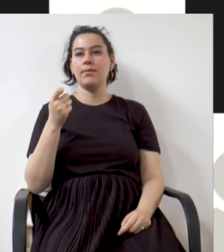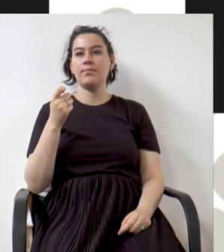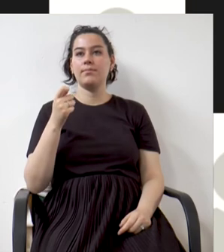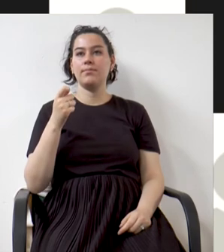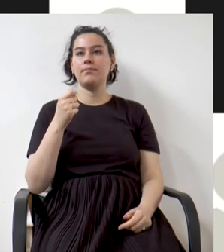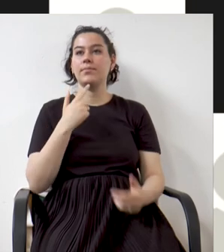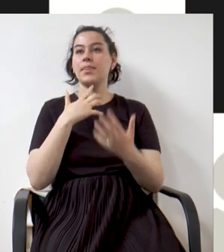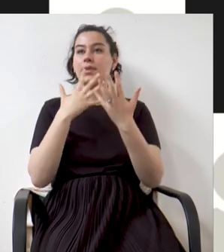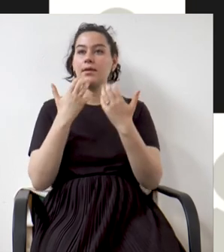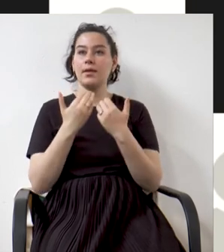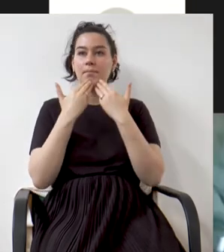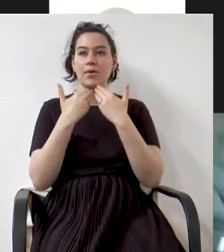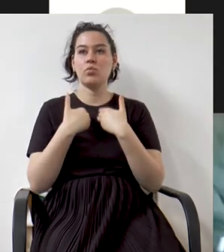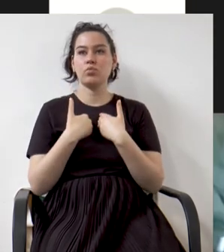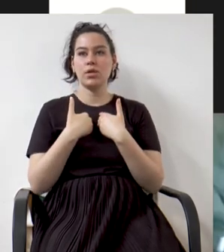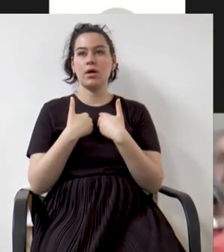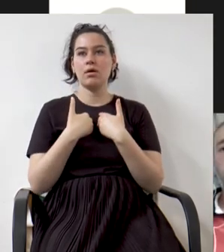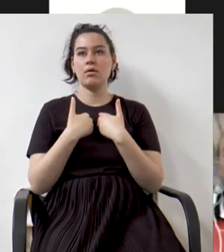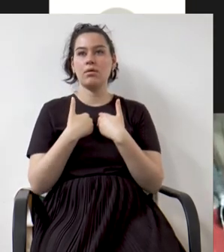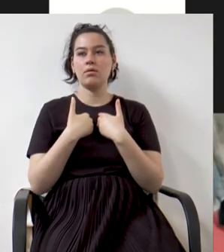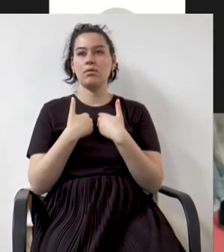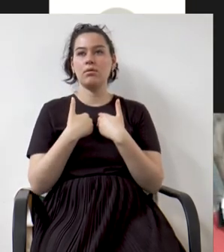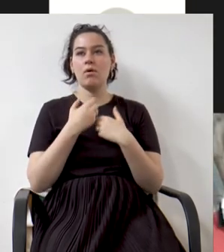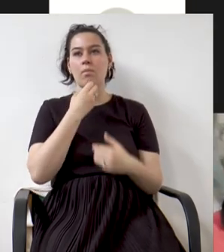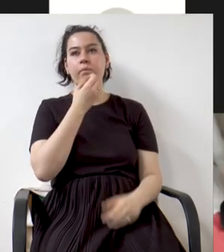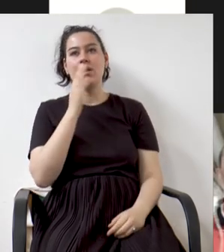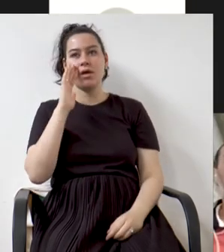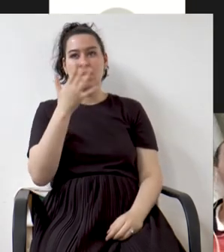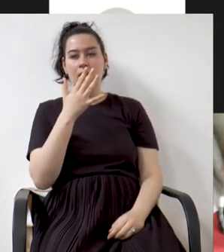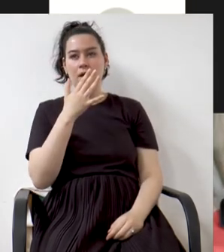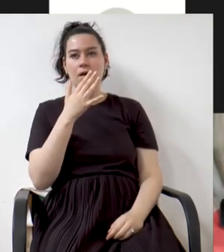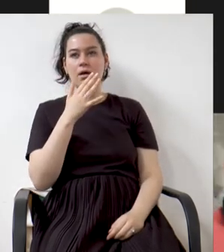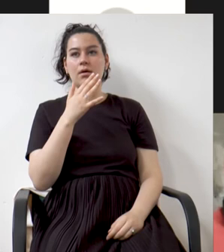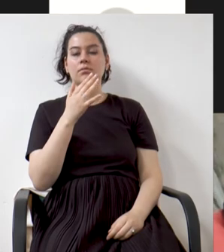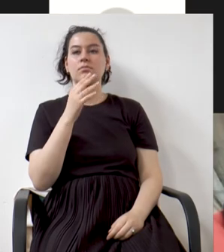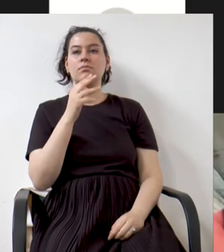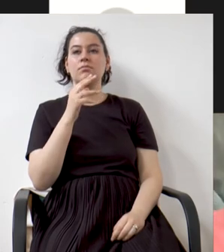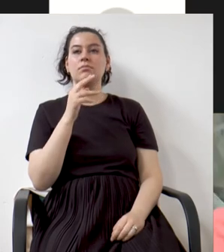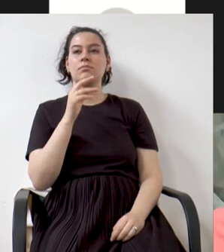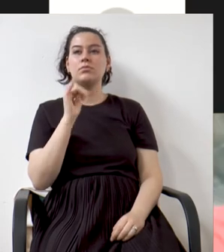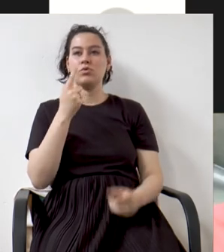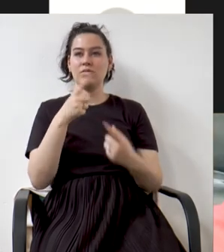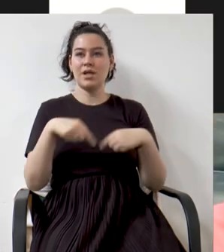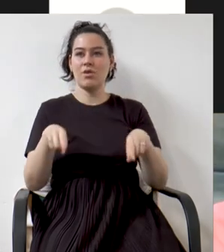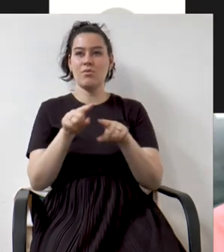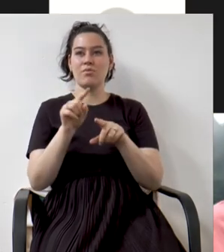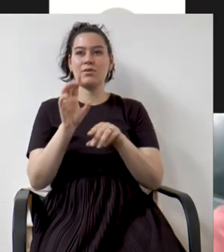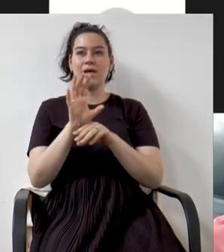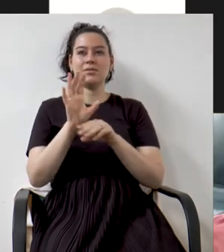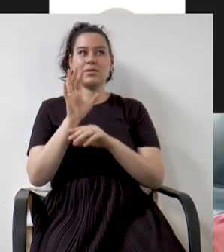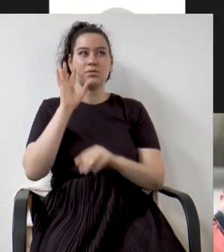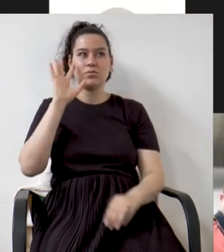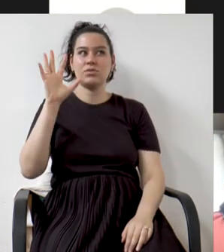que quería hacer alguna pregunta. Bruno, ¿vas por ahí? Buenas, me estoy corriendo porque estaba en un salón de clase escuchando.